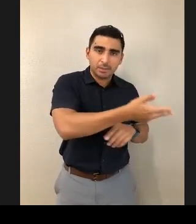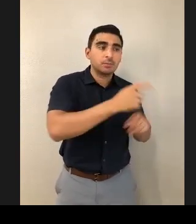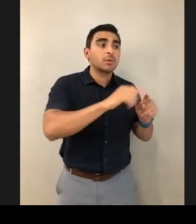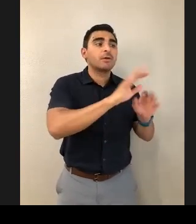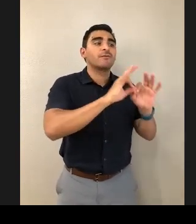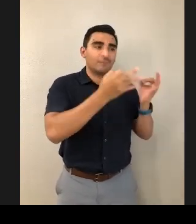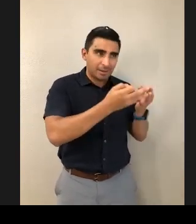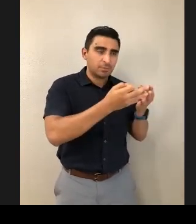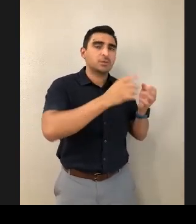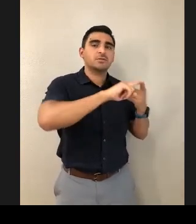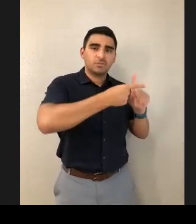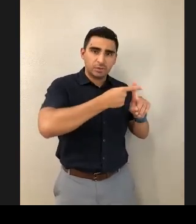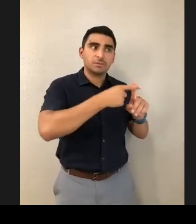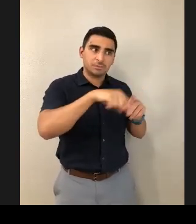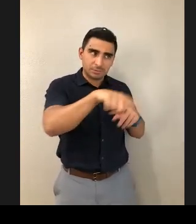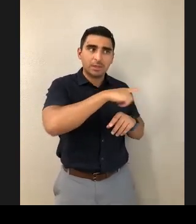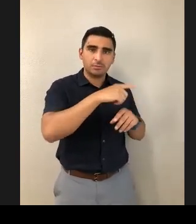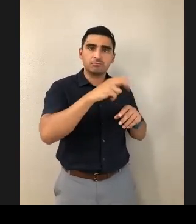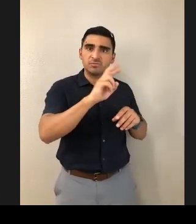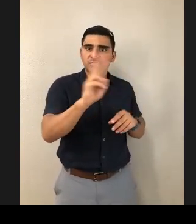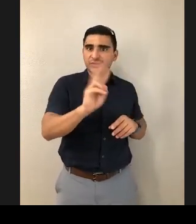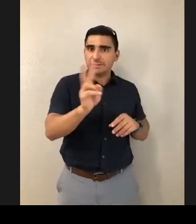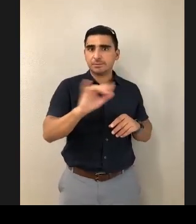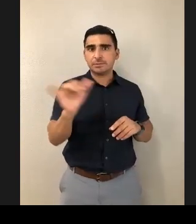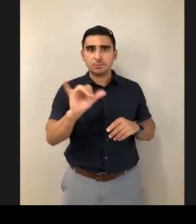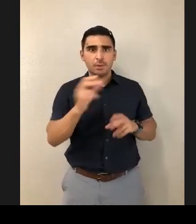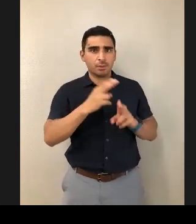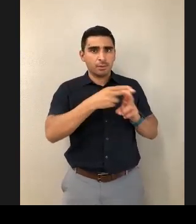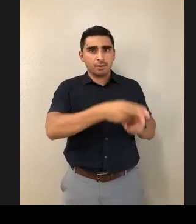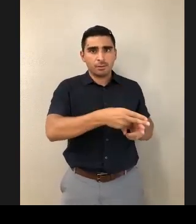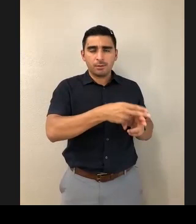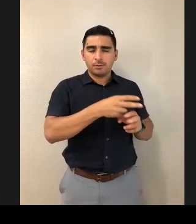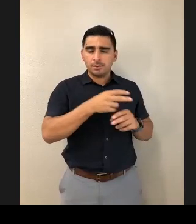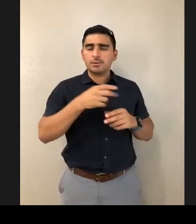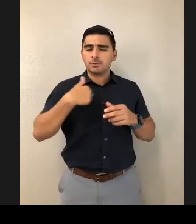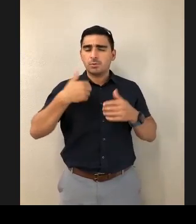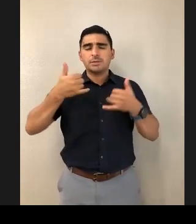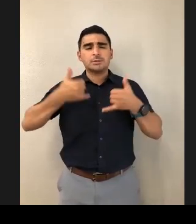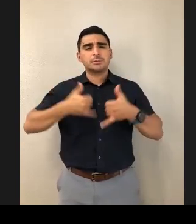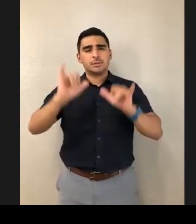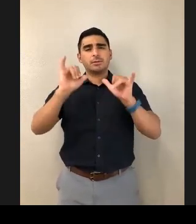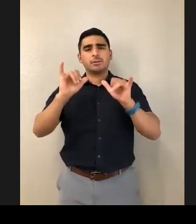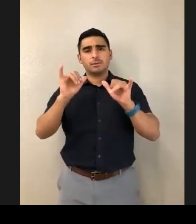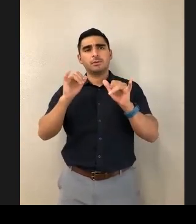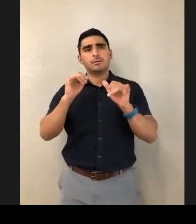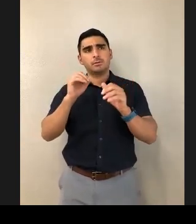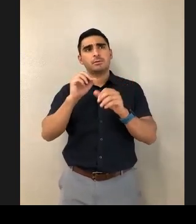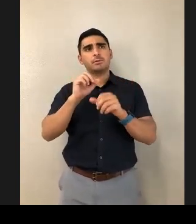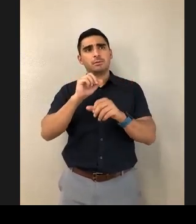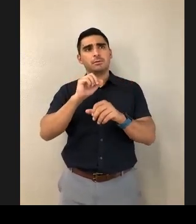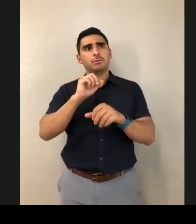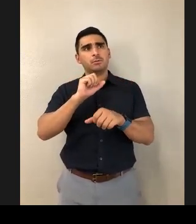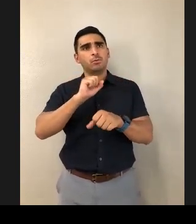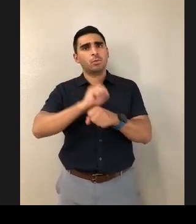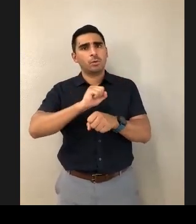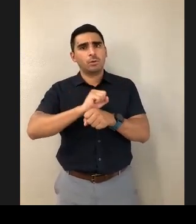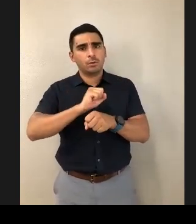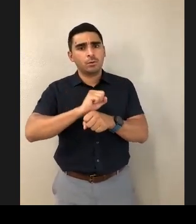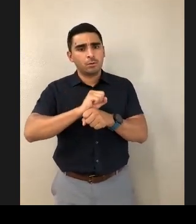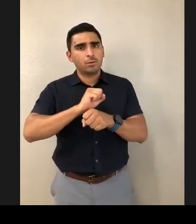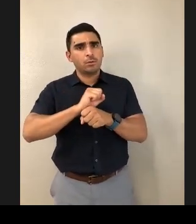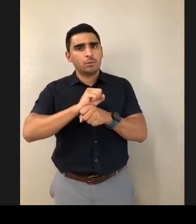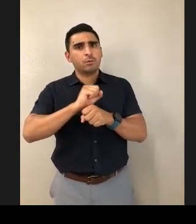mataron, encontrar las otras víctimas, familiares, amistades. Yo he participado